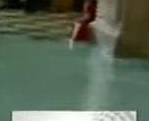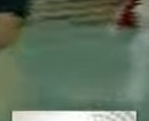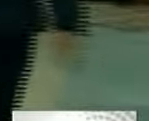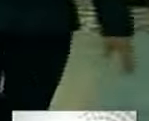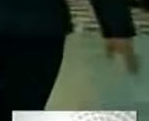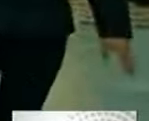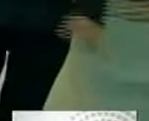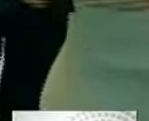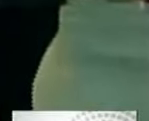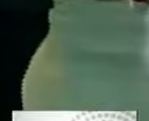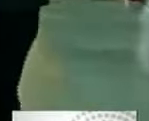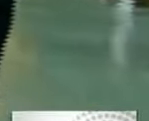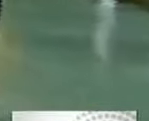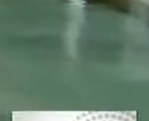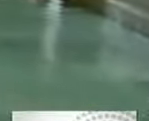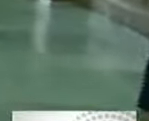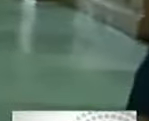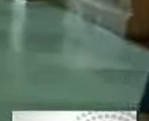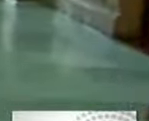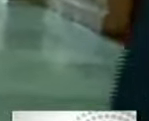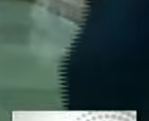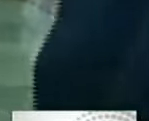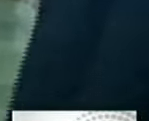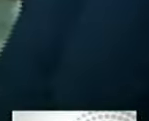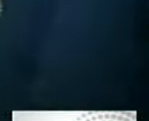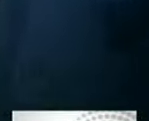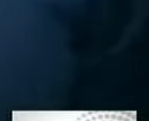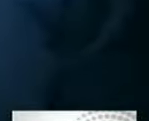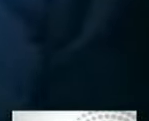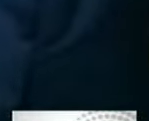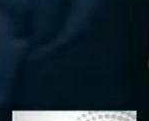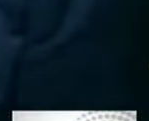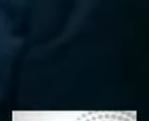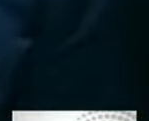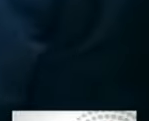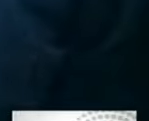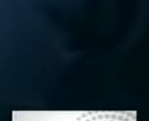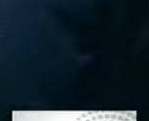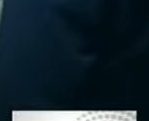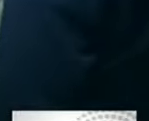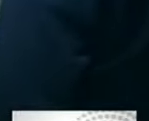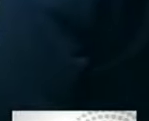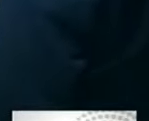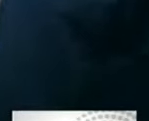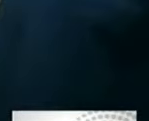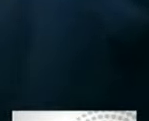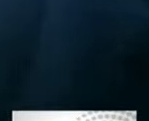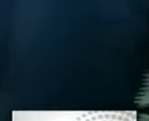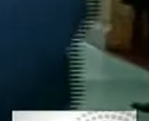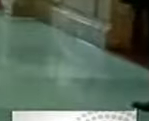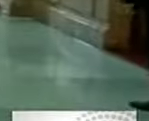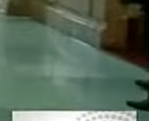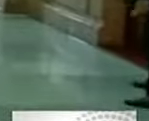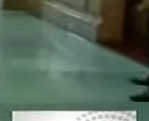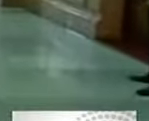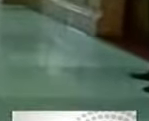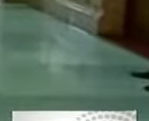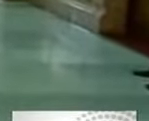Vemos ya que en cualquier momento ya la presidenta del Congreso, María del Carmen Alba, acompañada de los